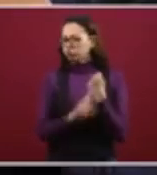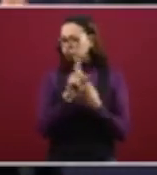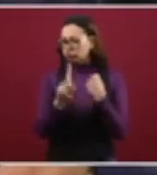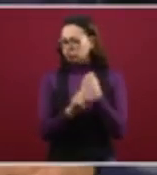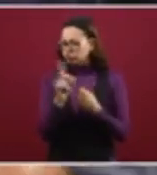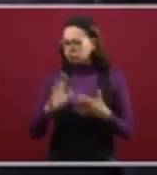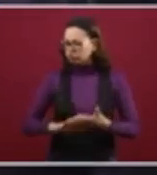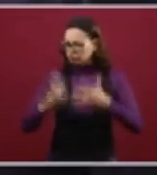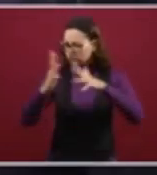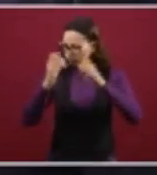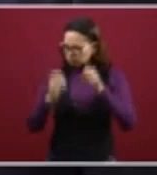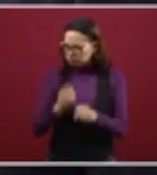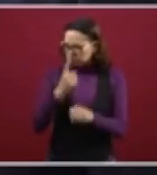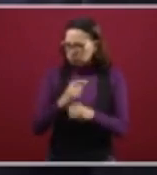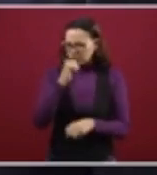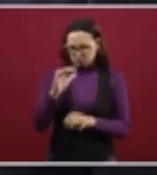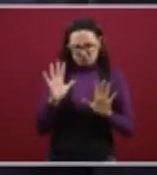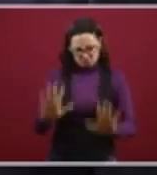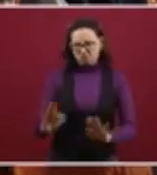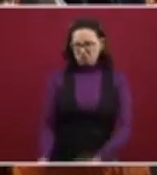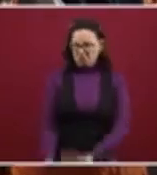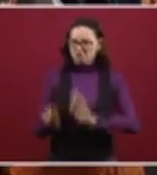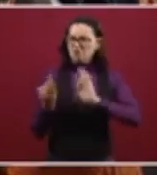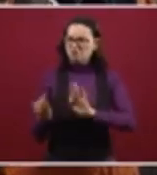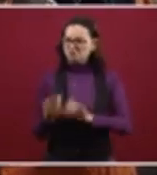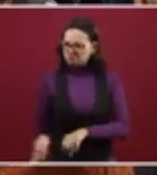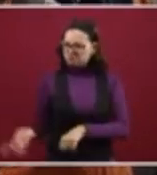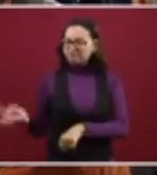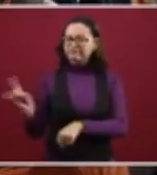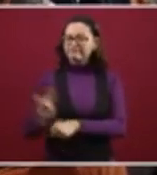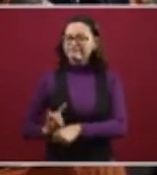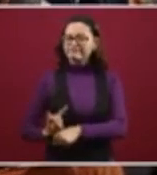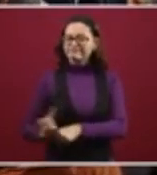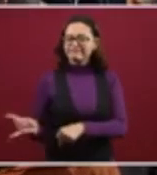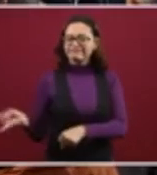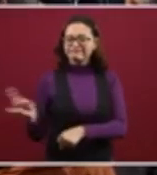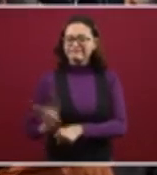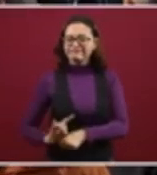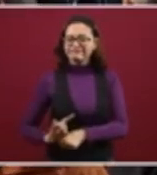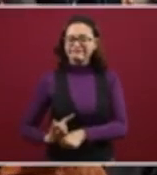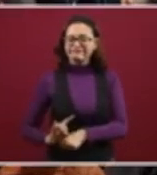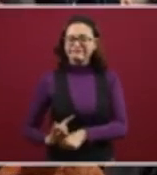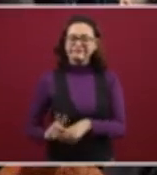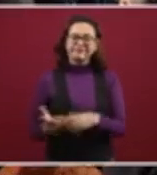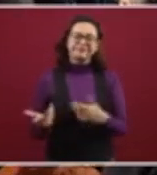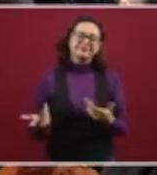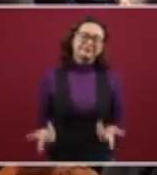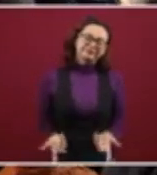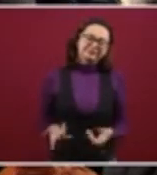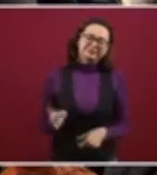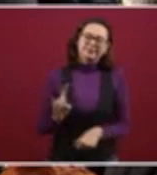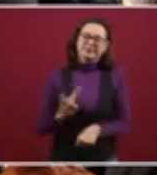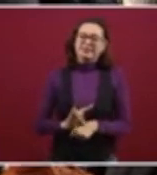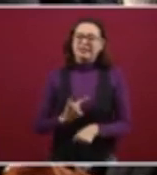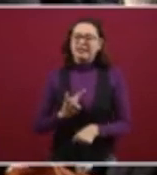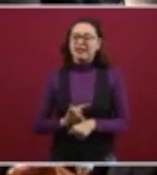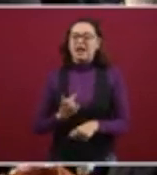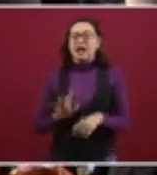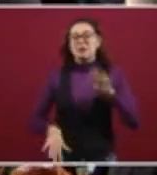inseguridad y de la violencia, cuando si acaso se atendieron efectos